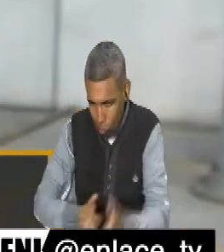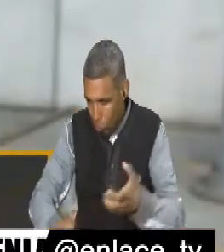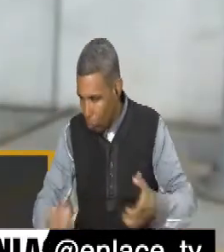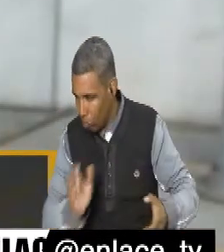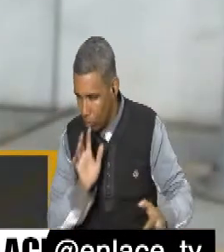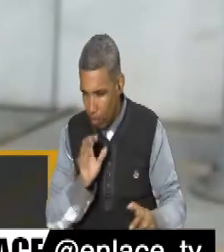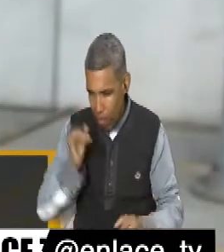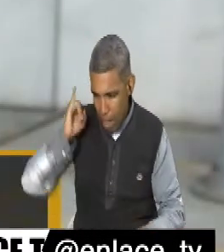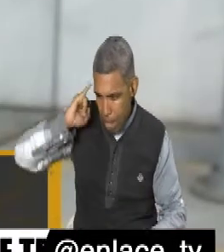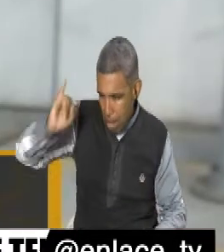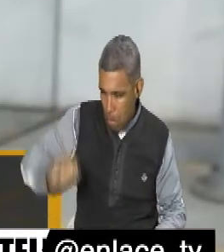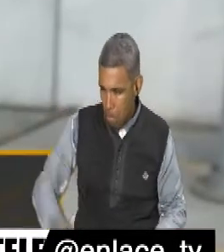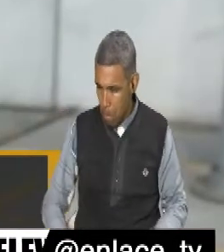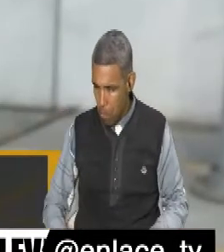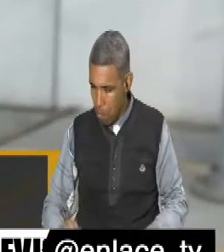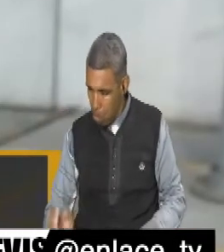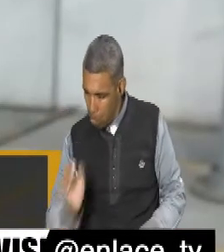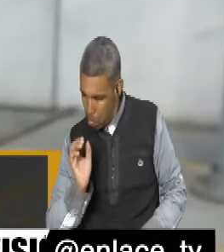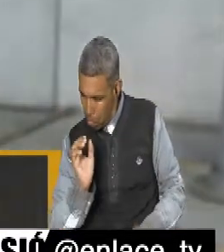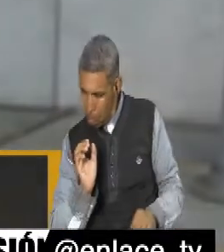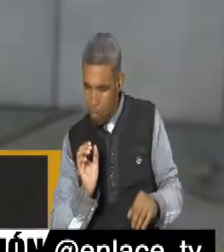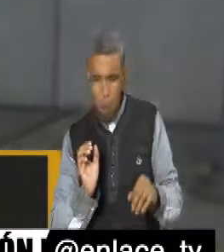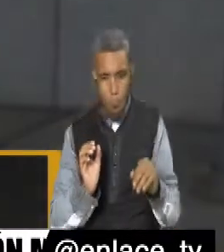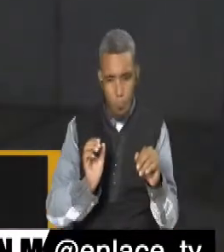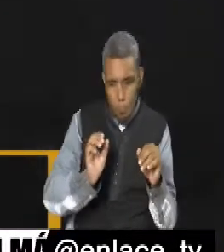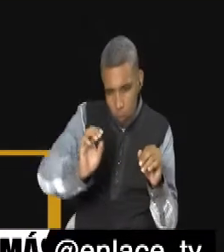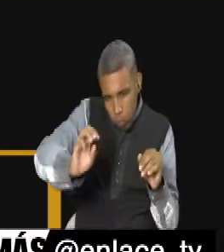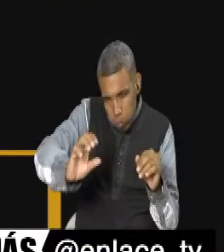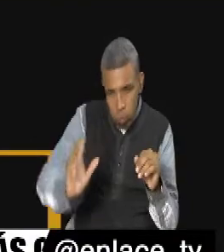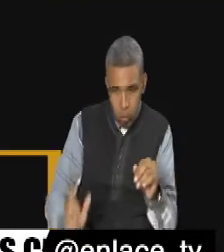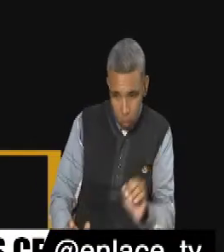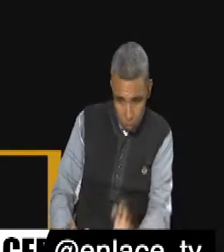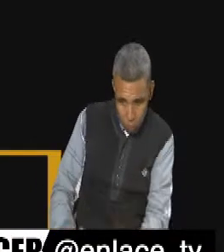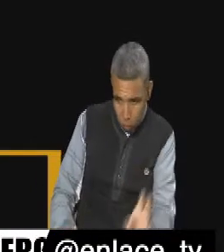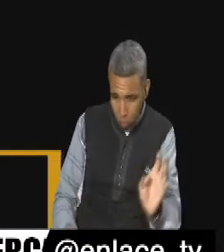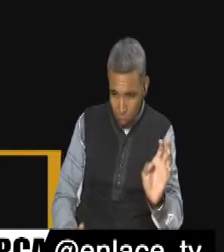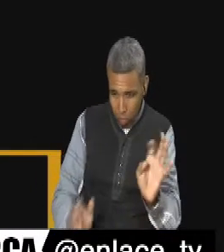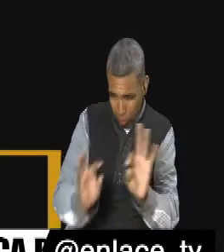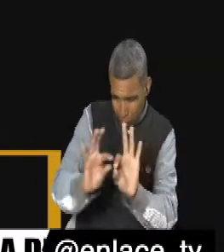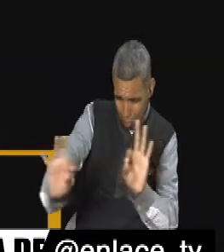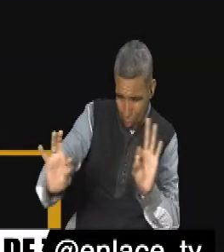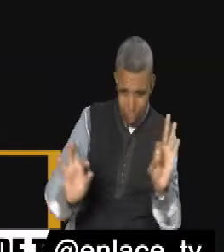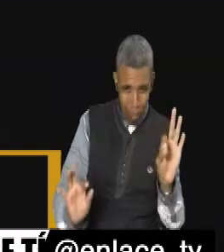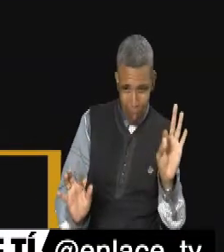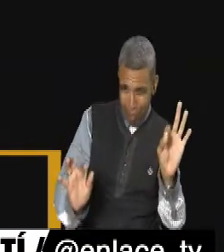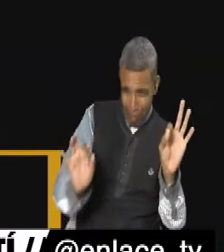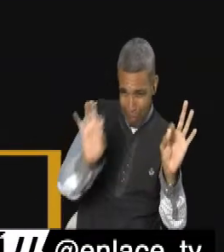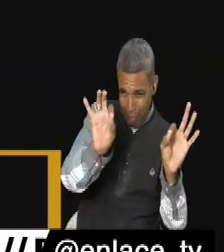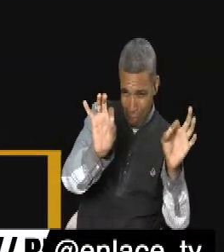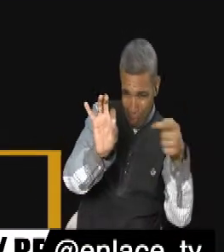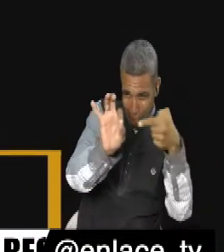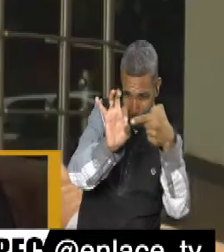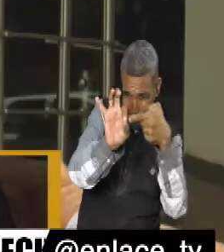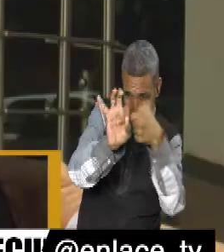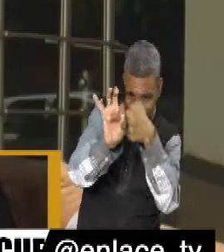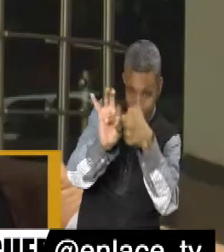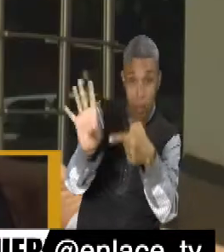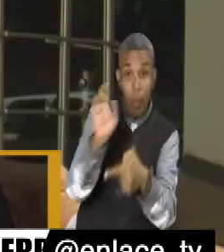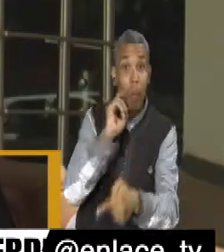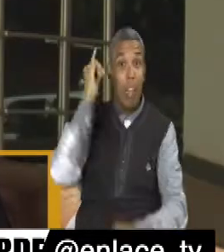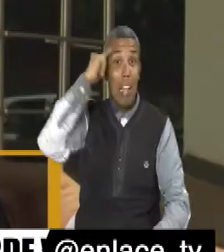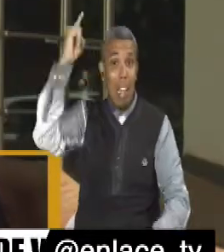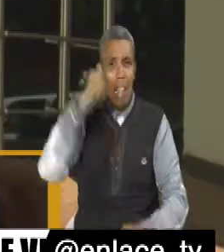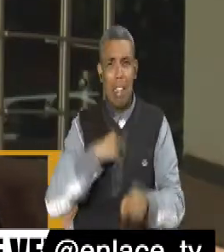una combinación con la parte lineal, que fue la parte que se hizo con